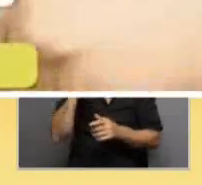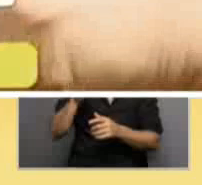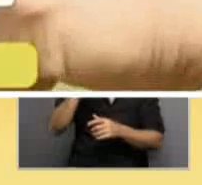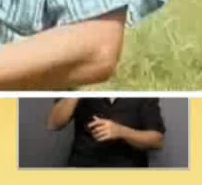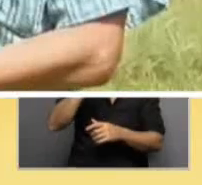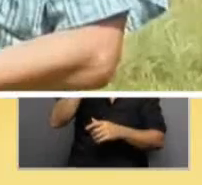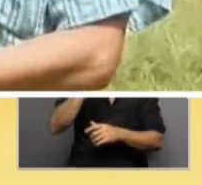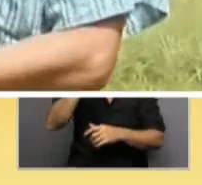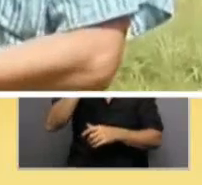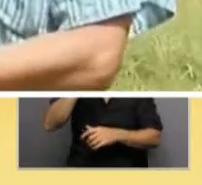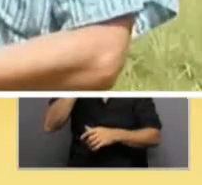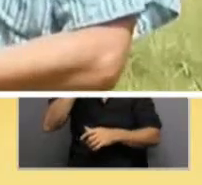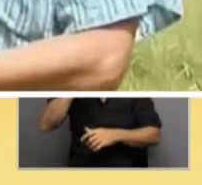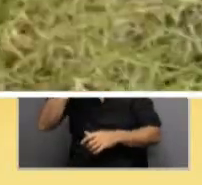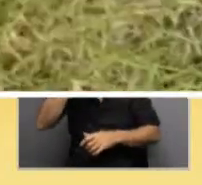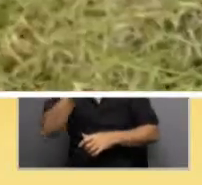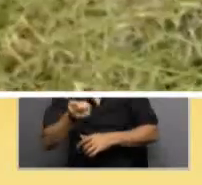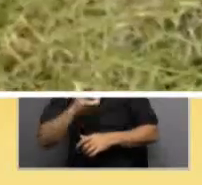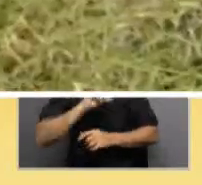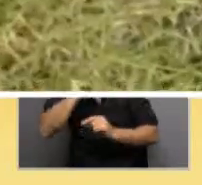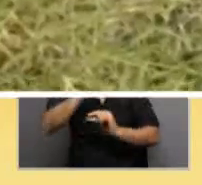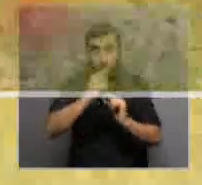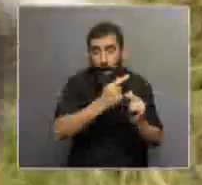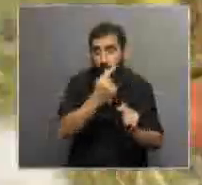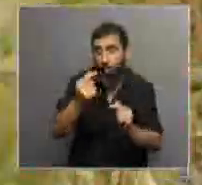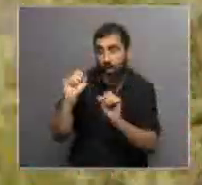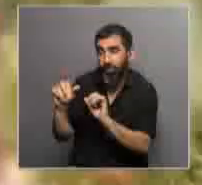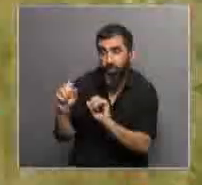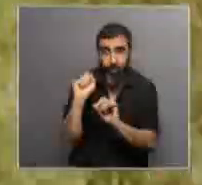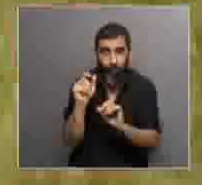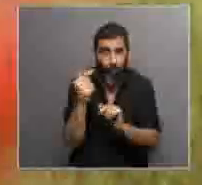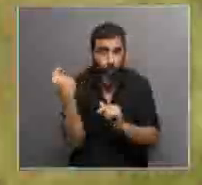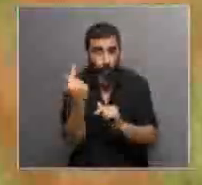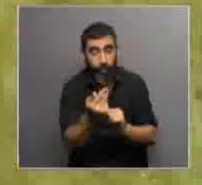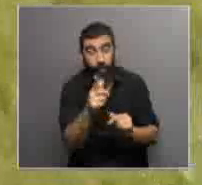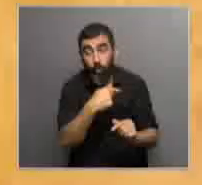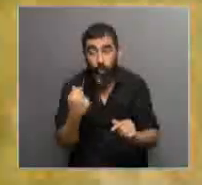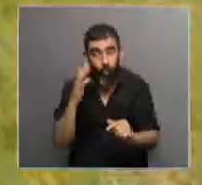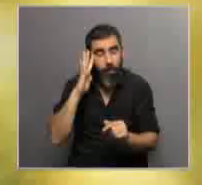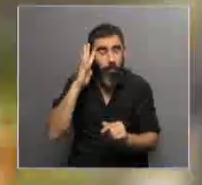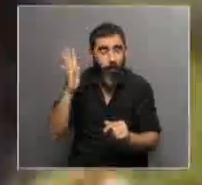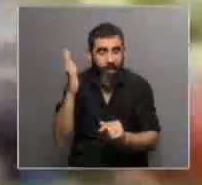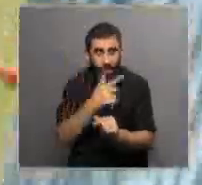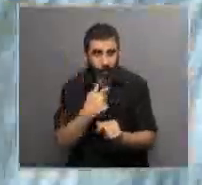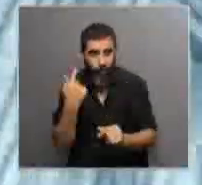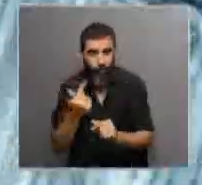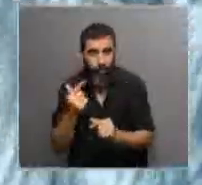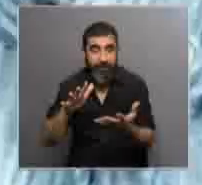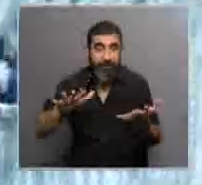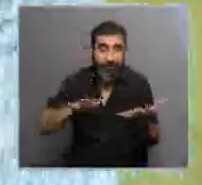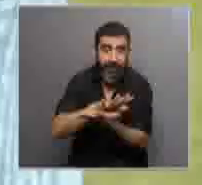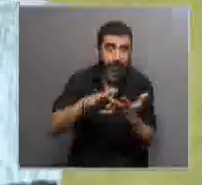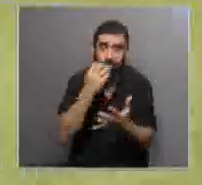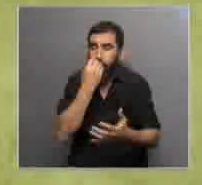tenía un poco de cada cosa como característica todos esperábamos la situación